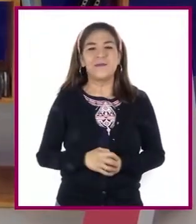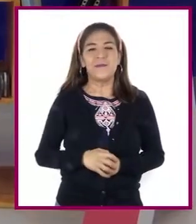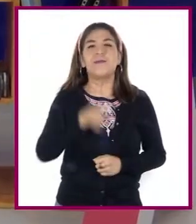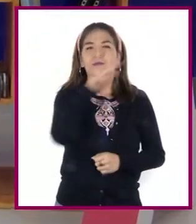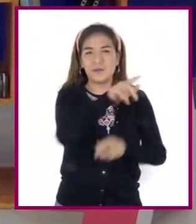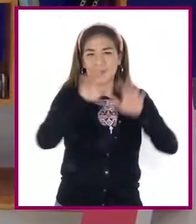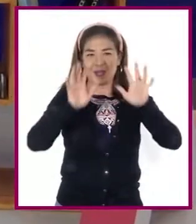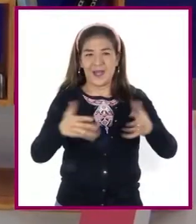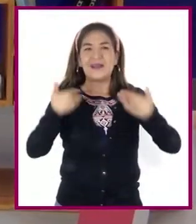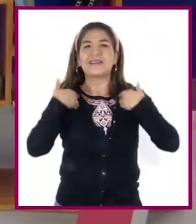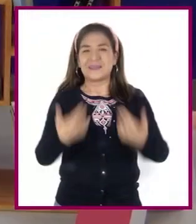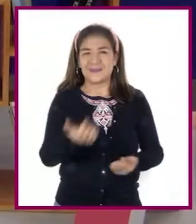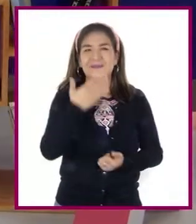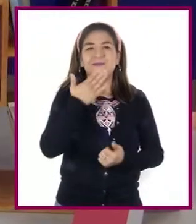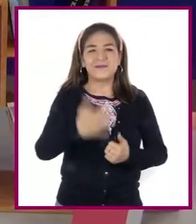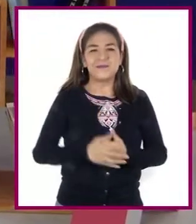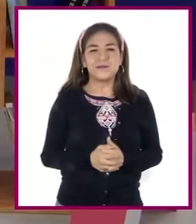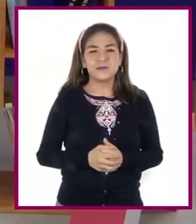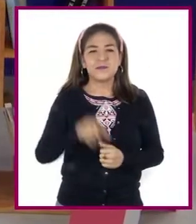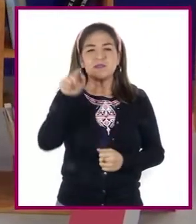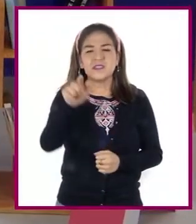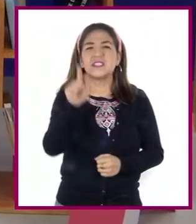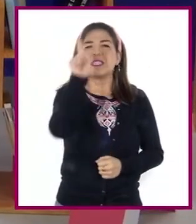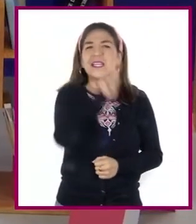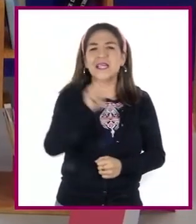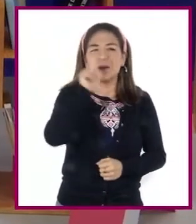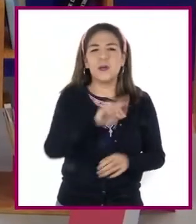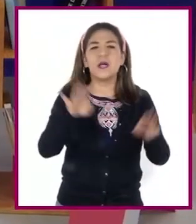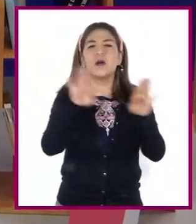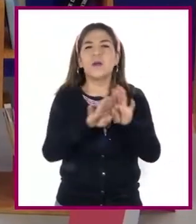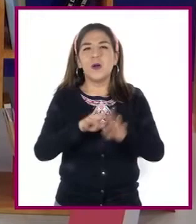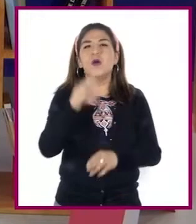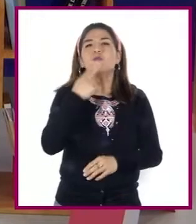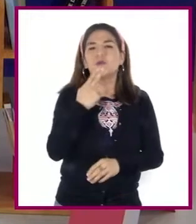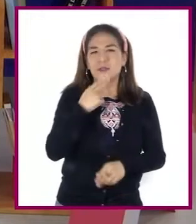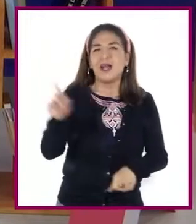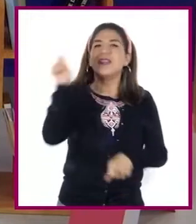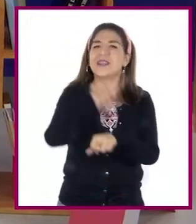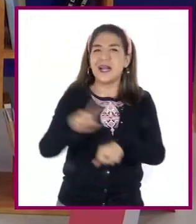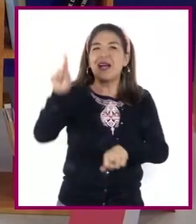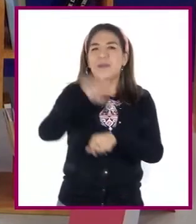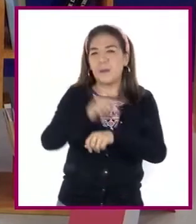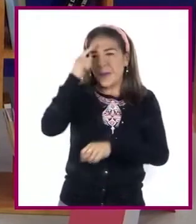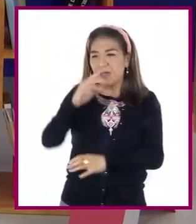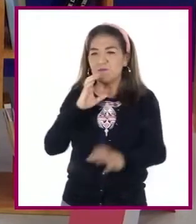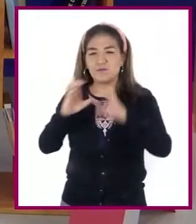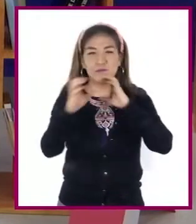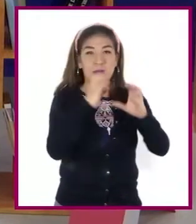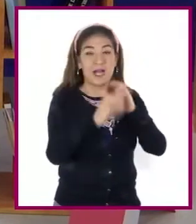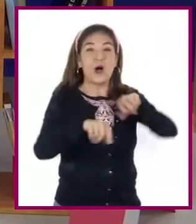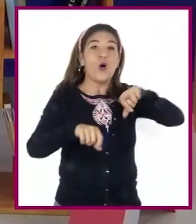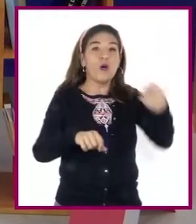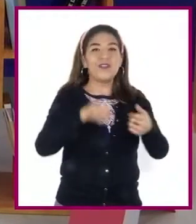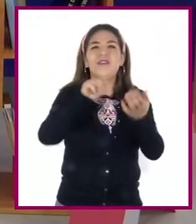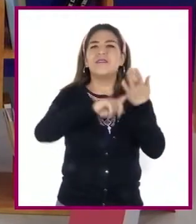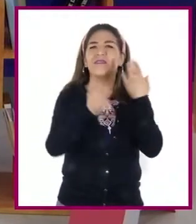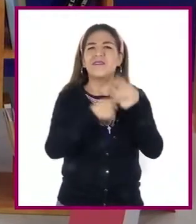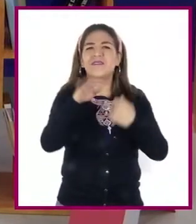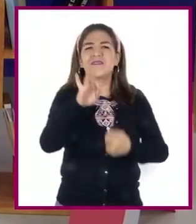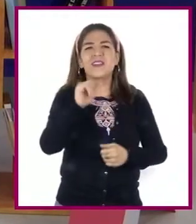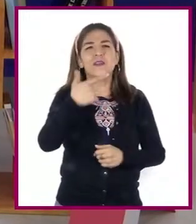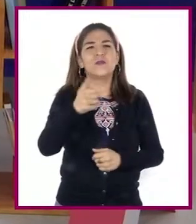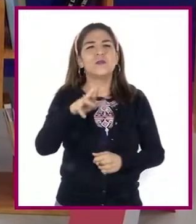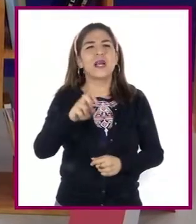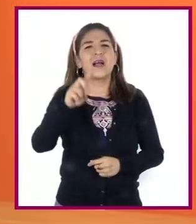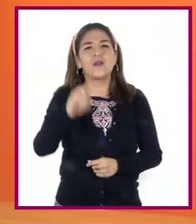lo entendiste muy bien. El lenguaje literal es el que usamos a diario para comunicarnos y el figurado es el del que se alimenta